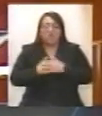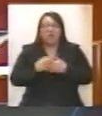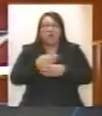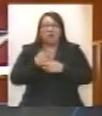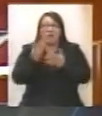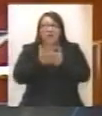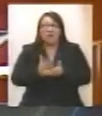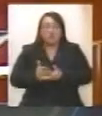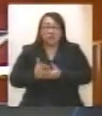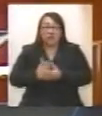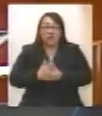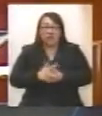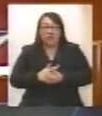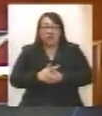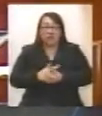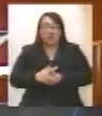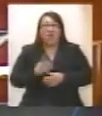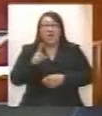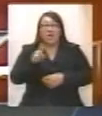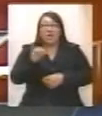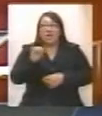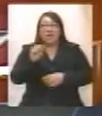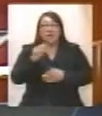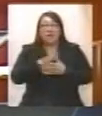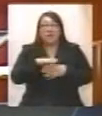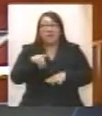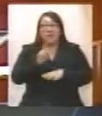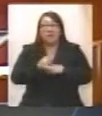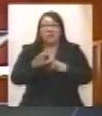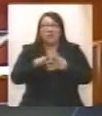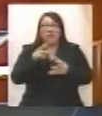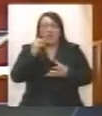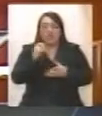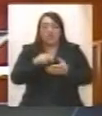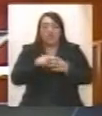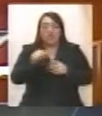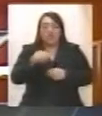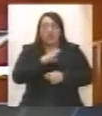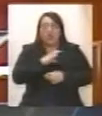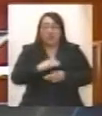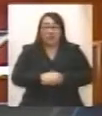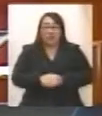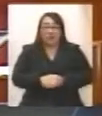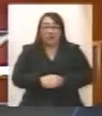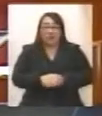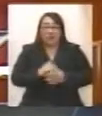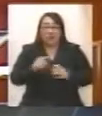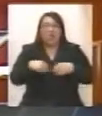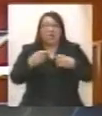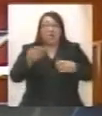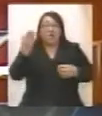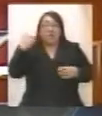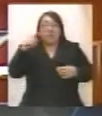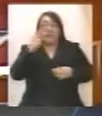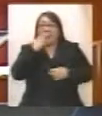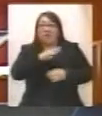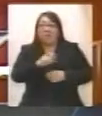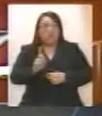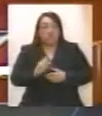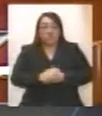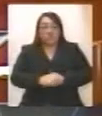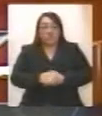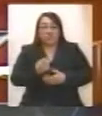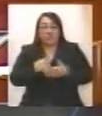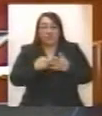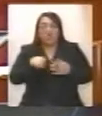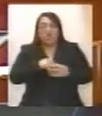para estudiar ni desarrollar sus aprendizajes. Este gobierno no le da la espalda a esos niños, que